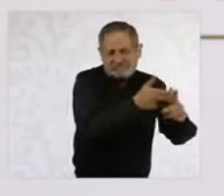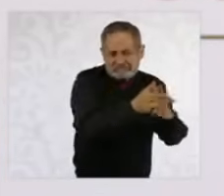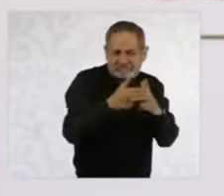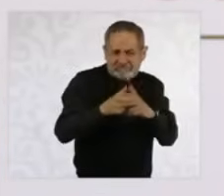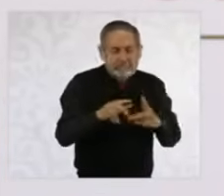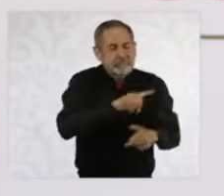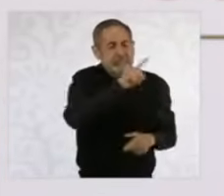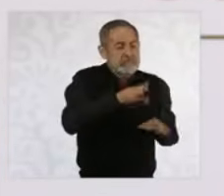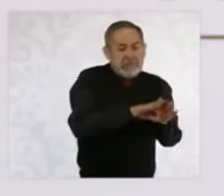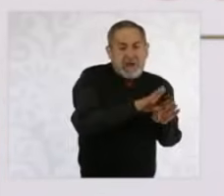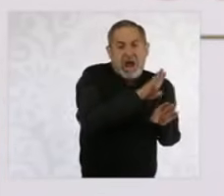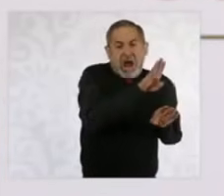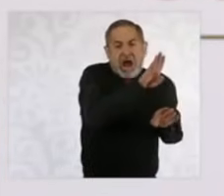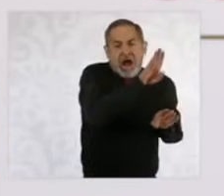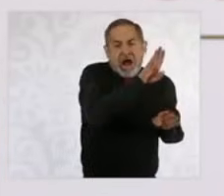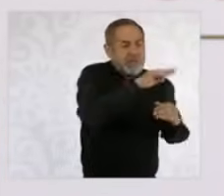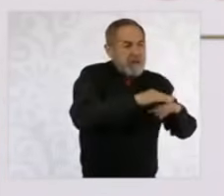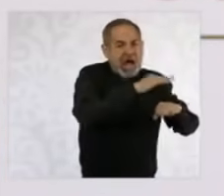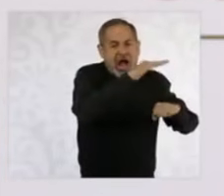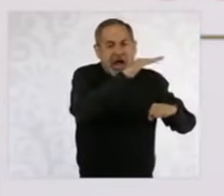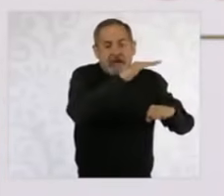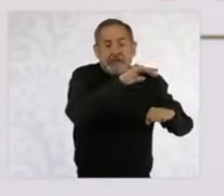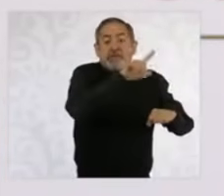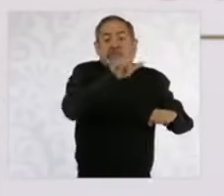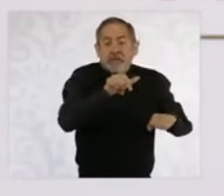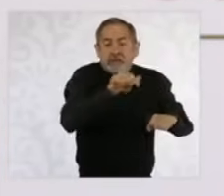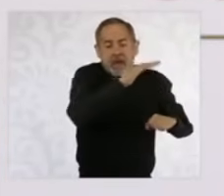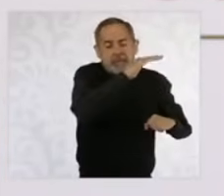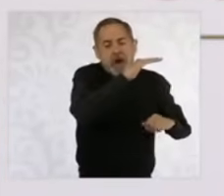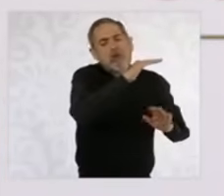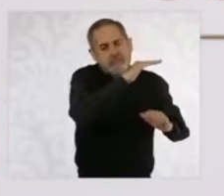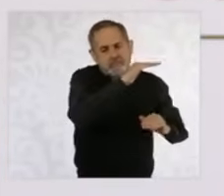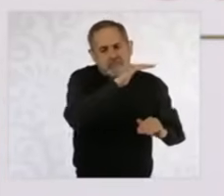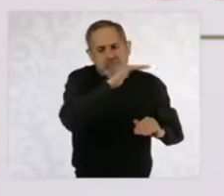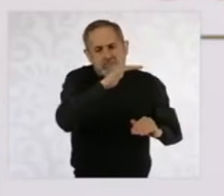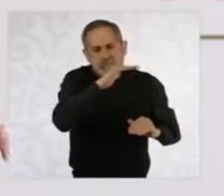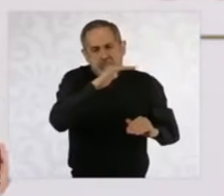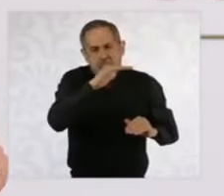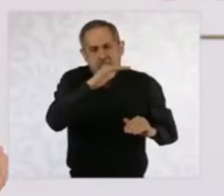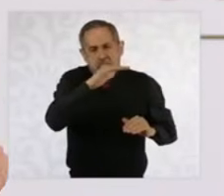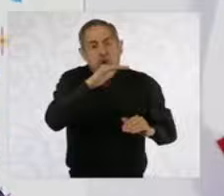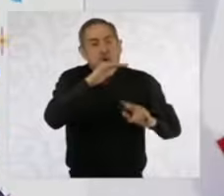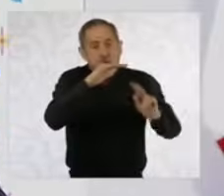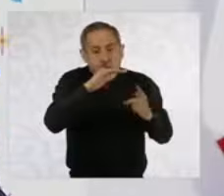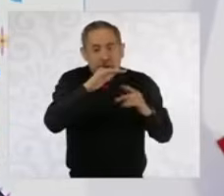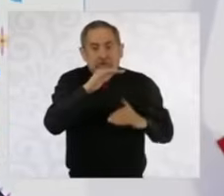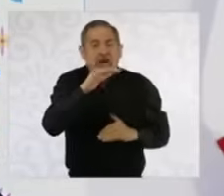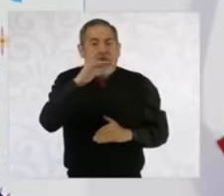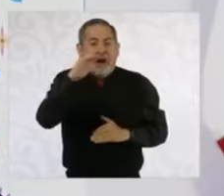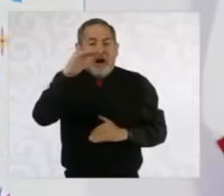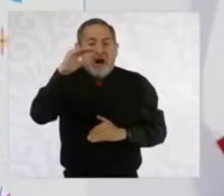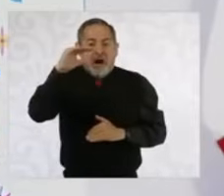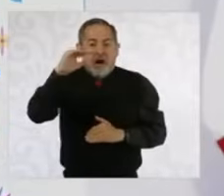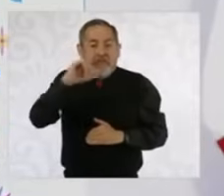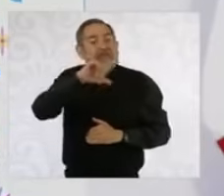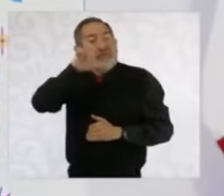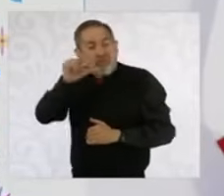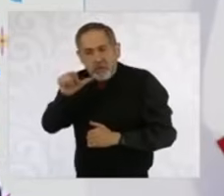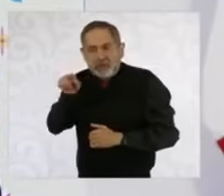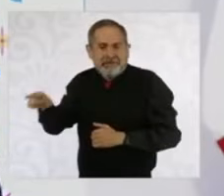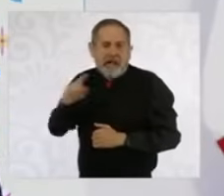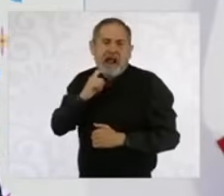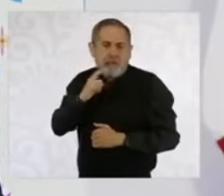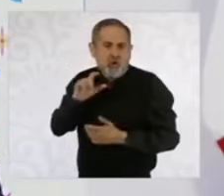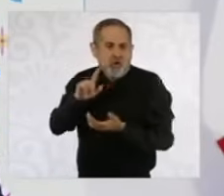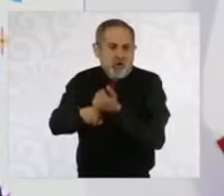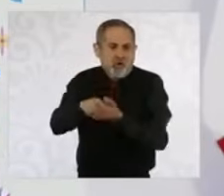estabilización, vamos a poner, es decir, se mantuvieron constantes y después inició el descenso. Y eso es importante.